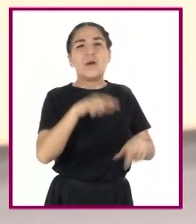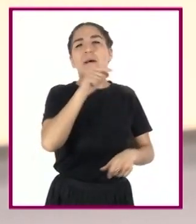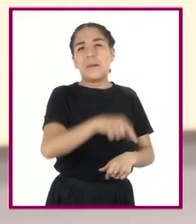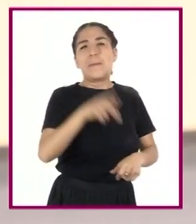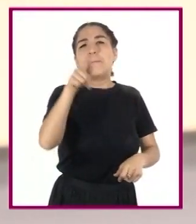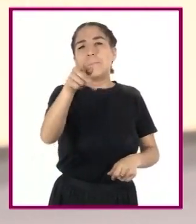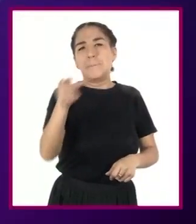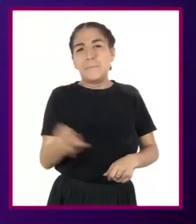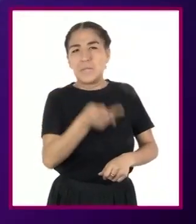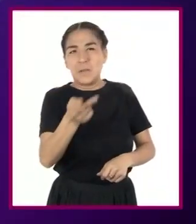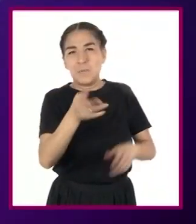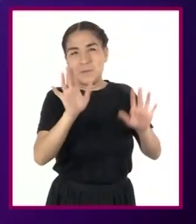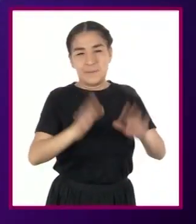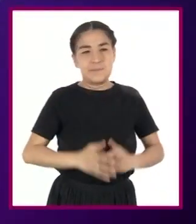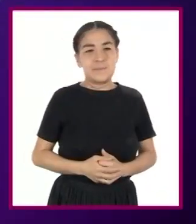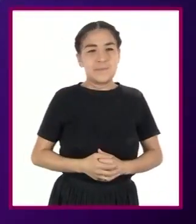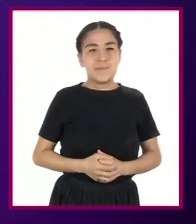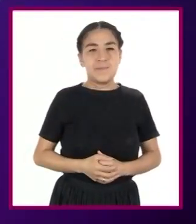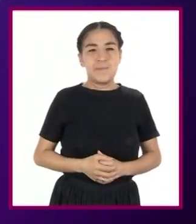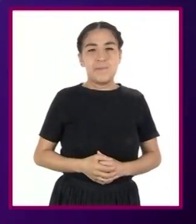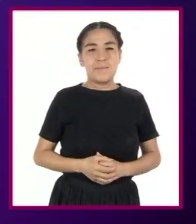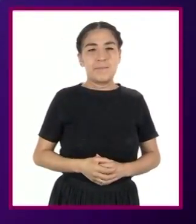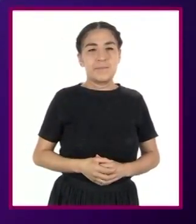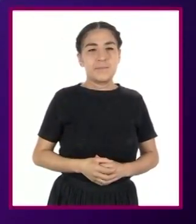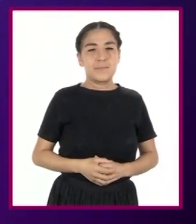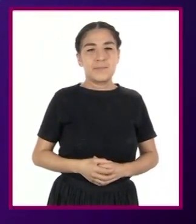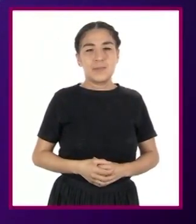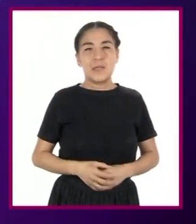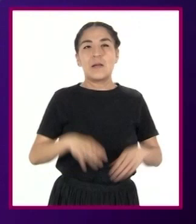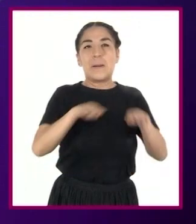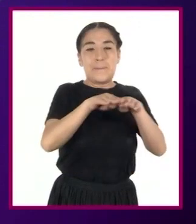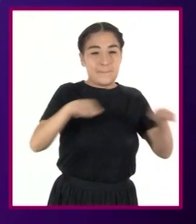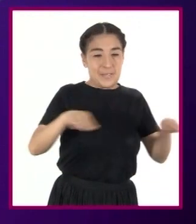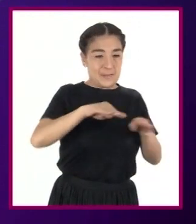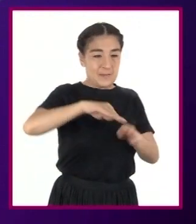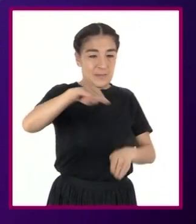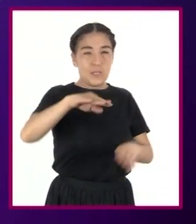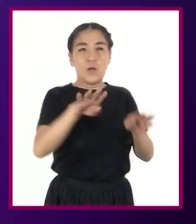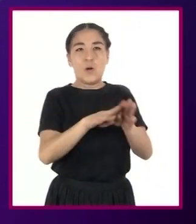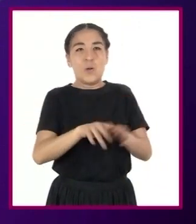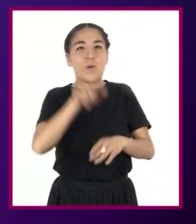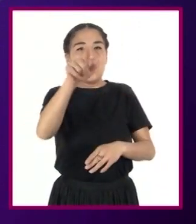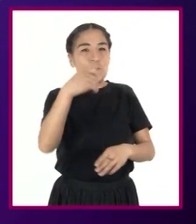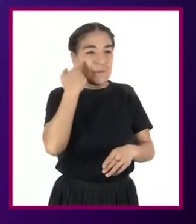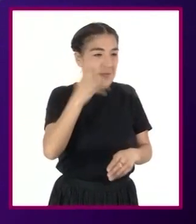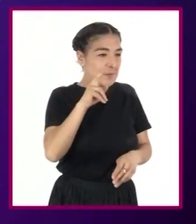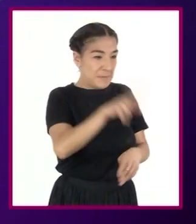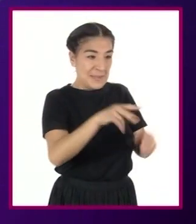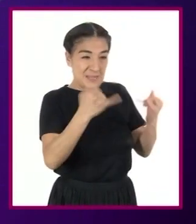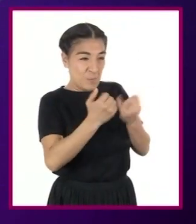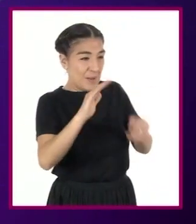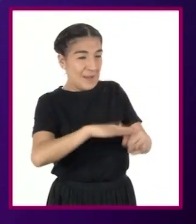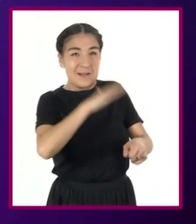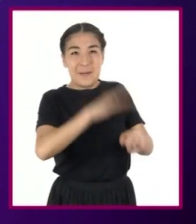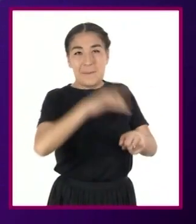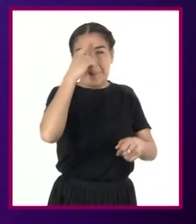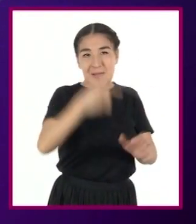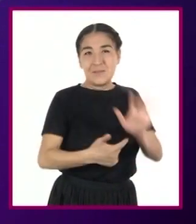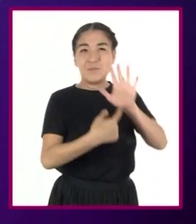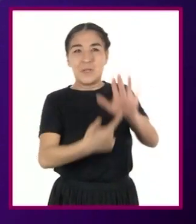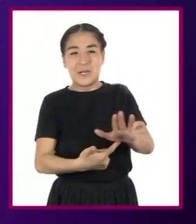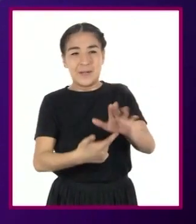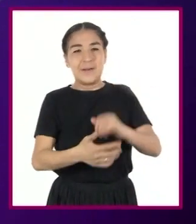siguientes preguntas. ¿La proporción y escala son las correctas para apreciar lo que quiero transmitir? ¿Tengo la